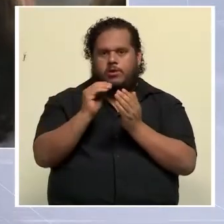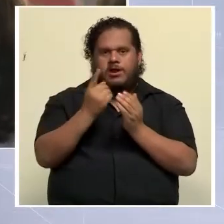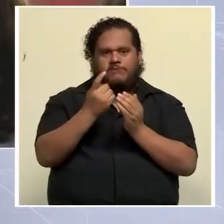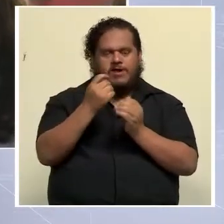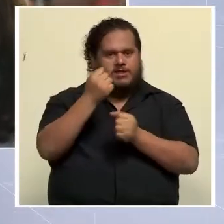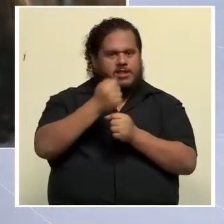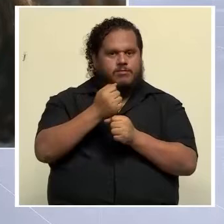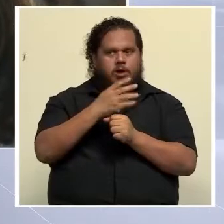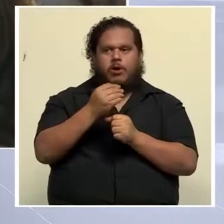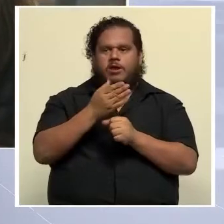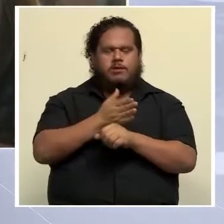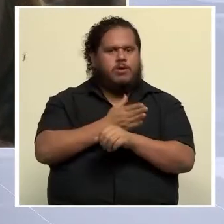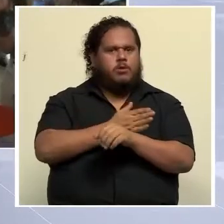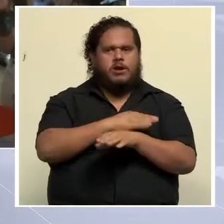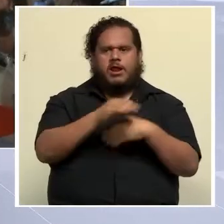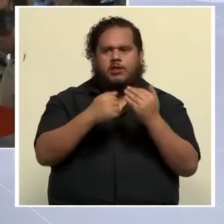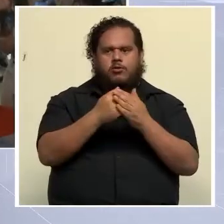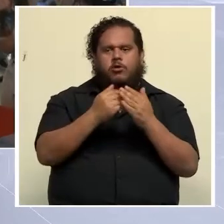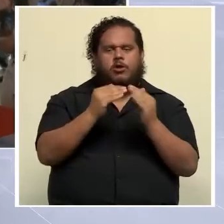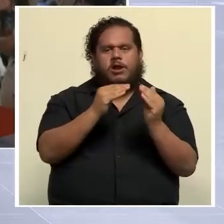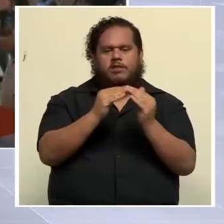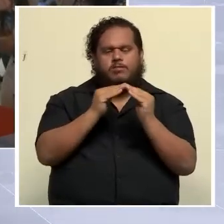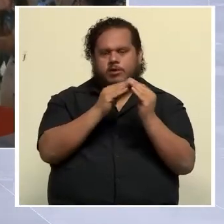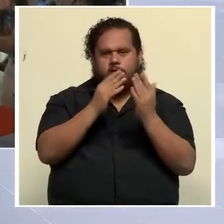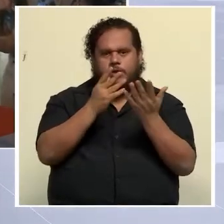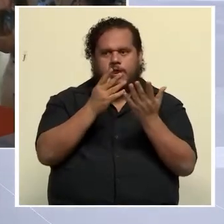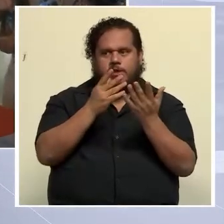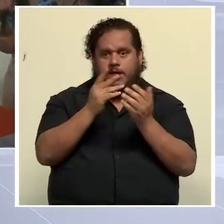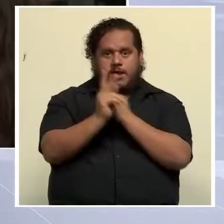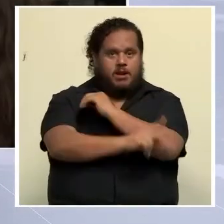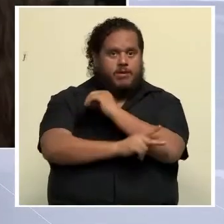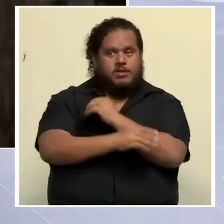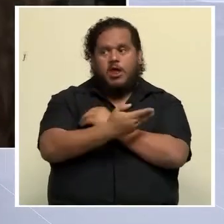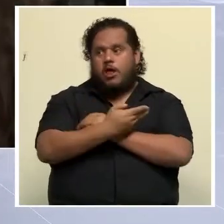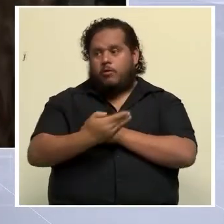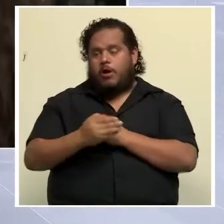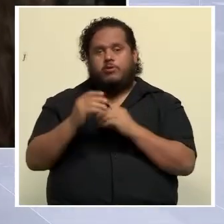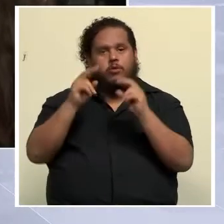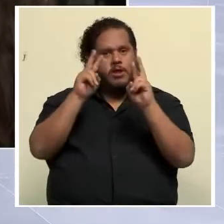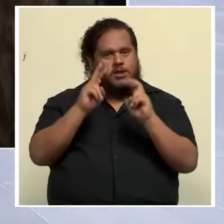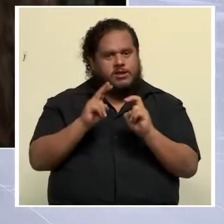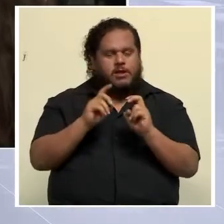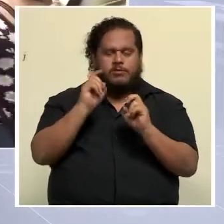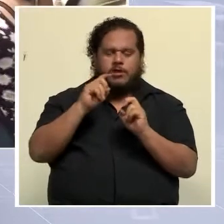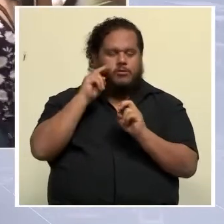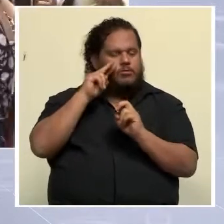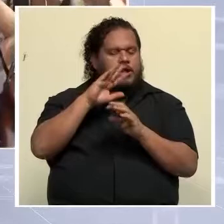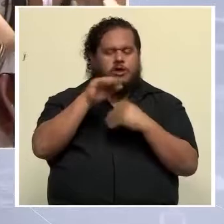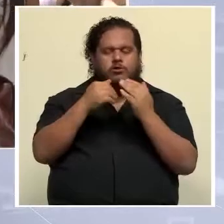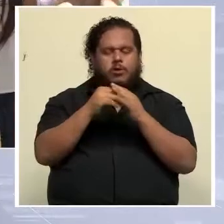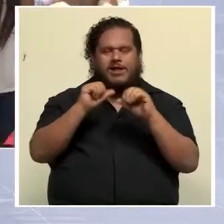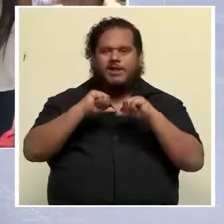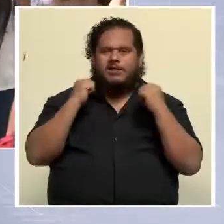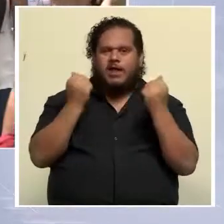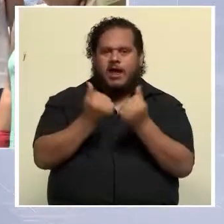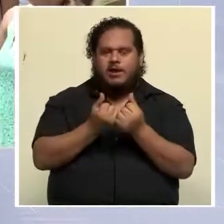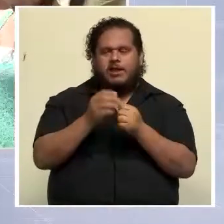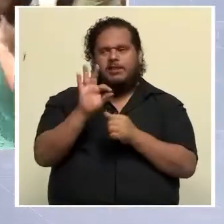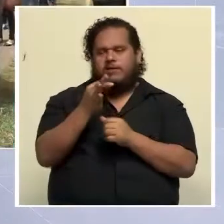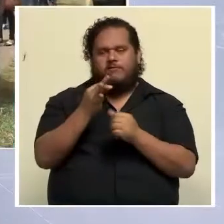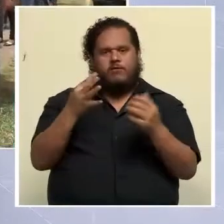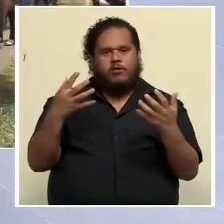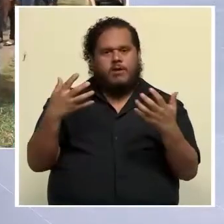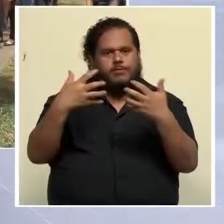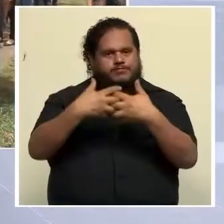mejorar las condiciones de todos los pobladores en el país. Entonces, cuando analizamos estos temas, efectivamente hay que ver todas las aristas de forma simultánea